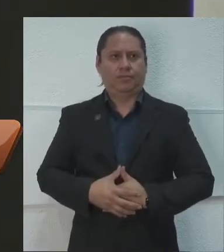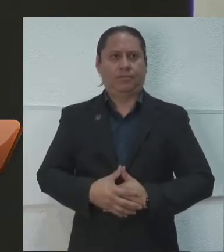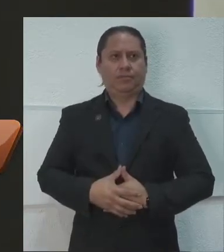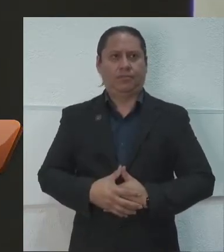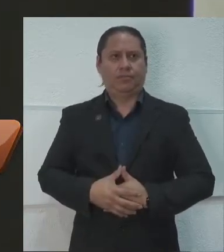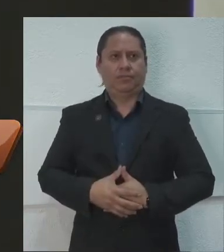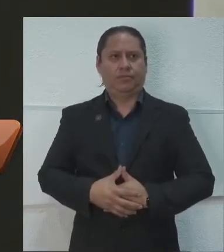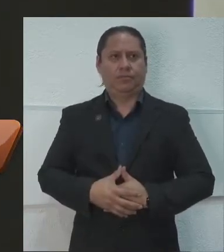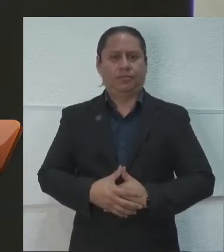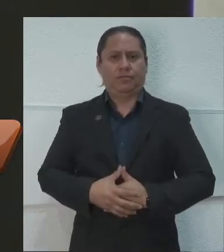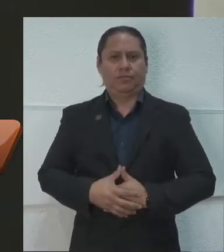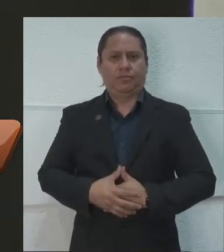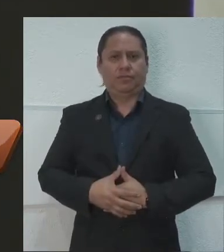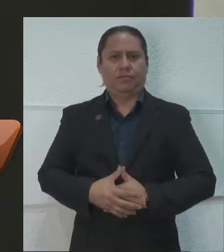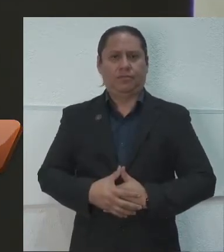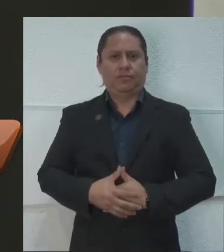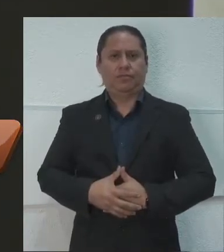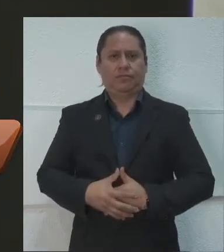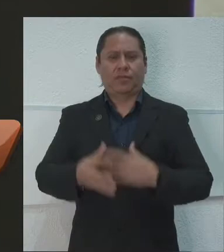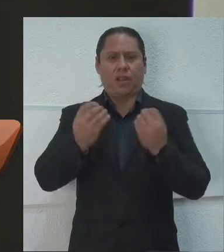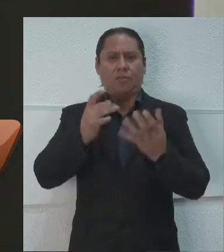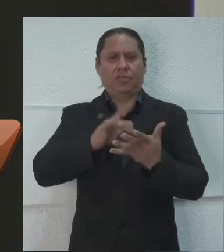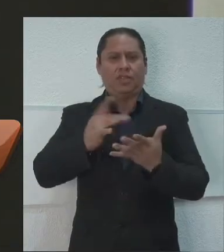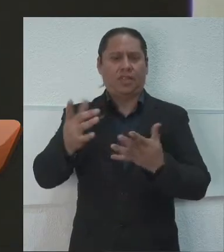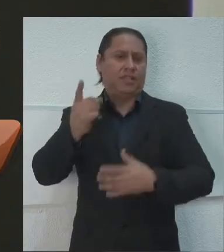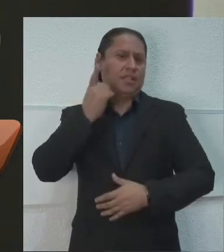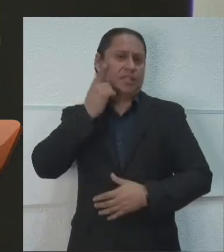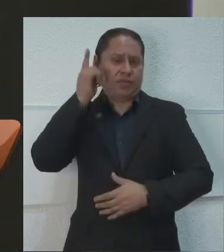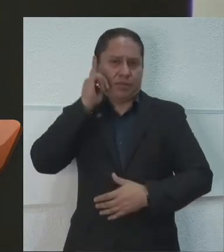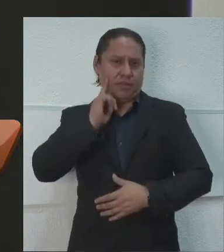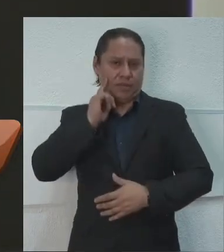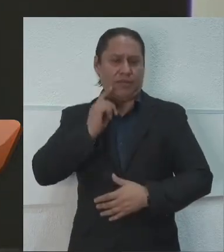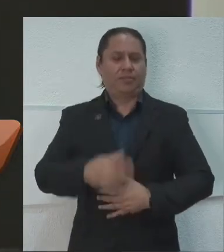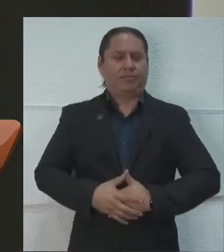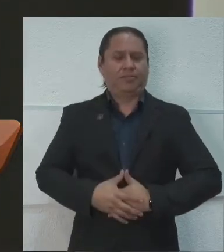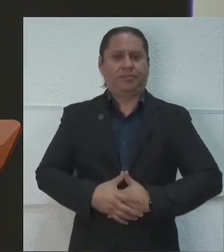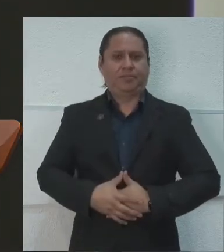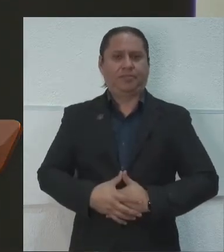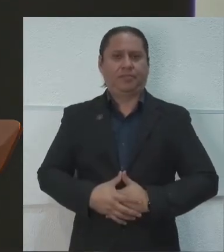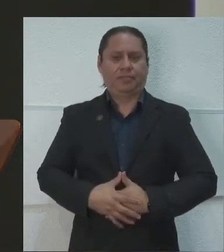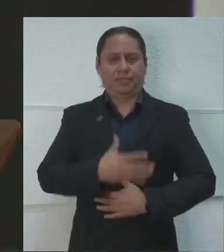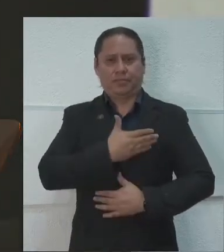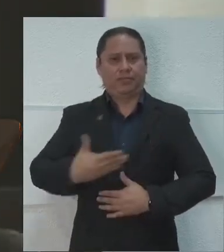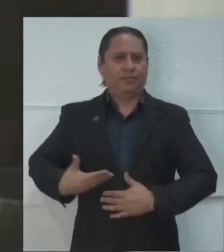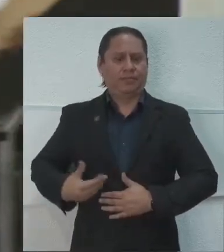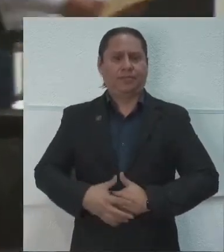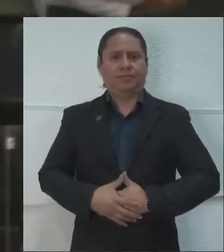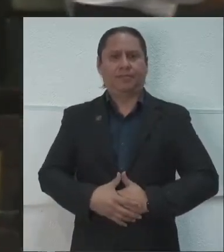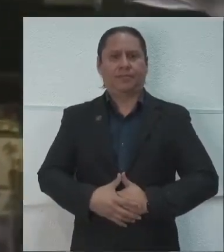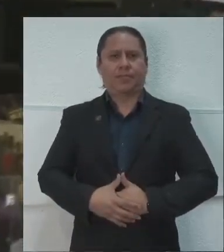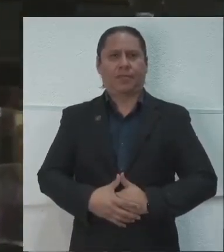digitales ichixpatobil ajolabon tonik. Muchas gracias, diputada presidenta, es cuanto.